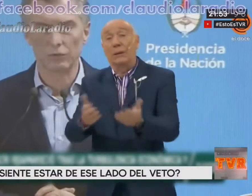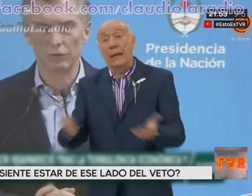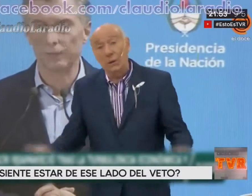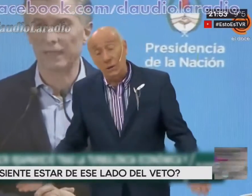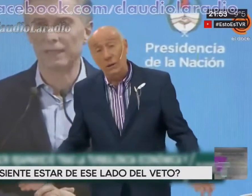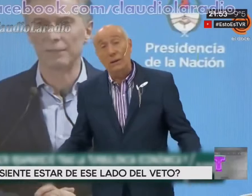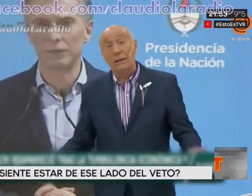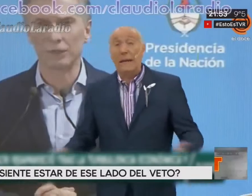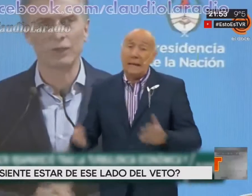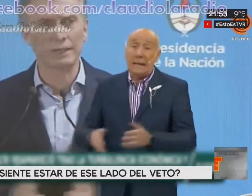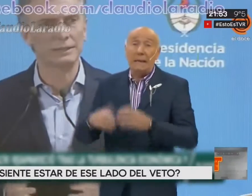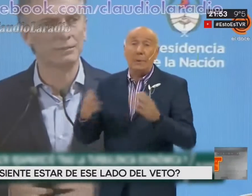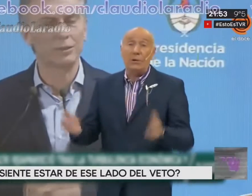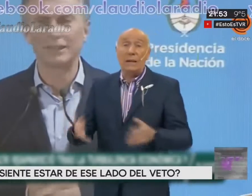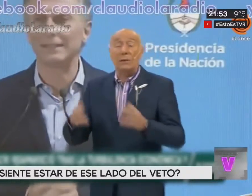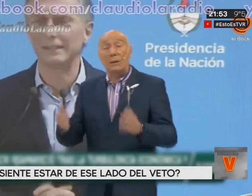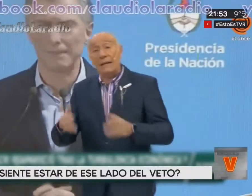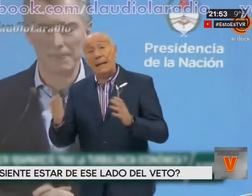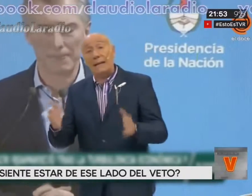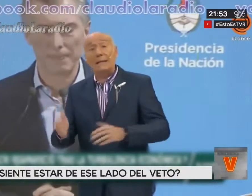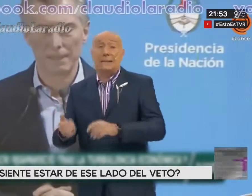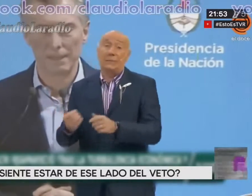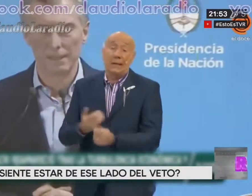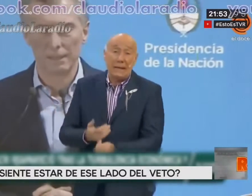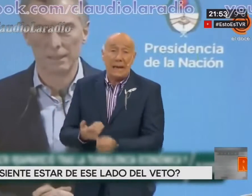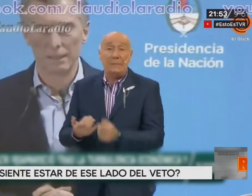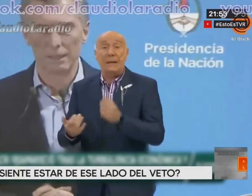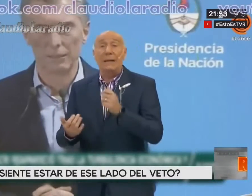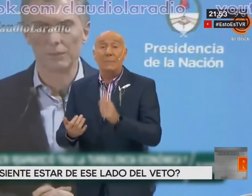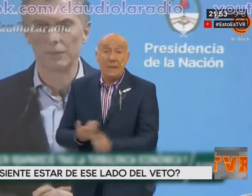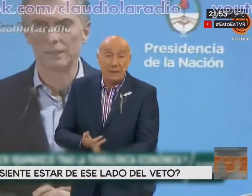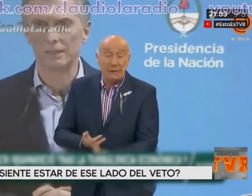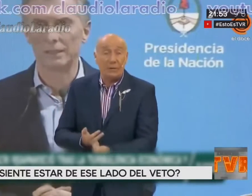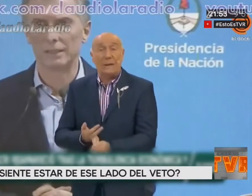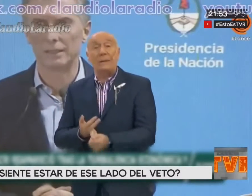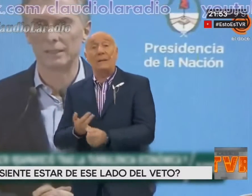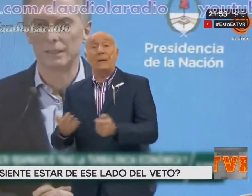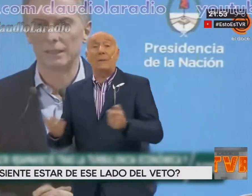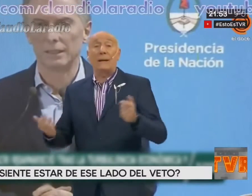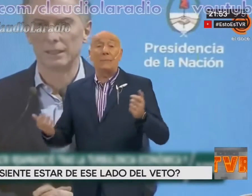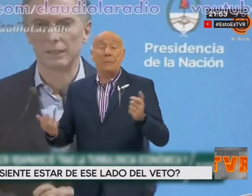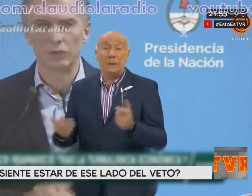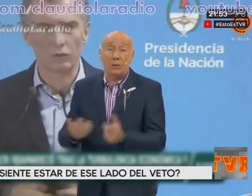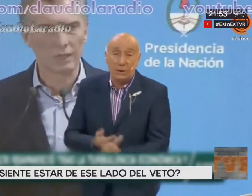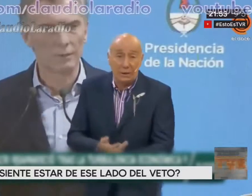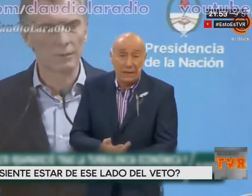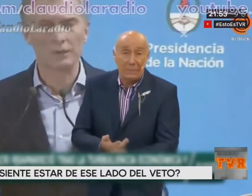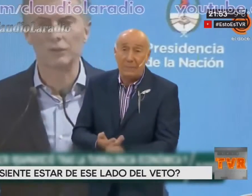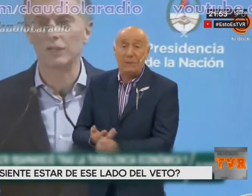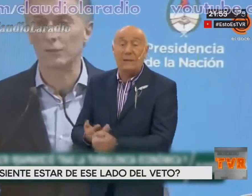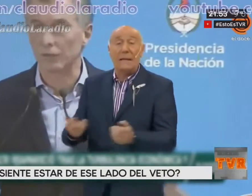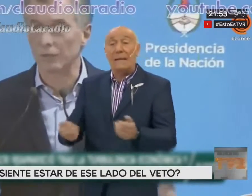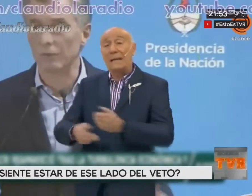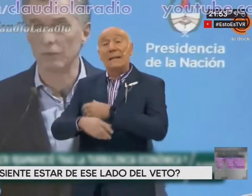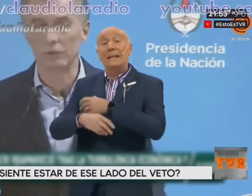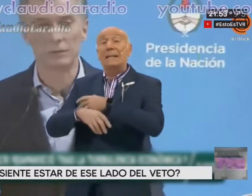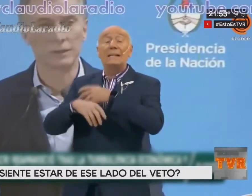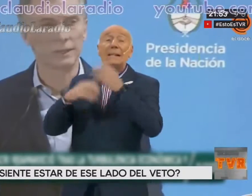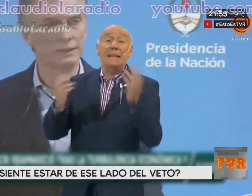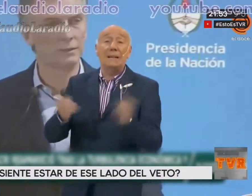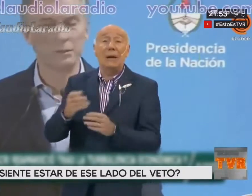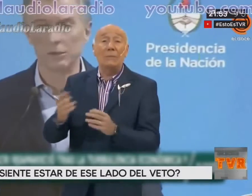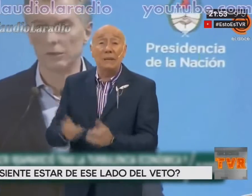Bueno, dígalo. La idea, el proyecto es que la gente se muera de hambre, vivan solamente para pagar impuestos, que no tengan posibilidades